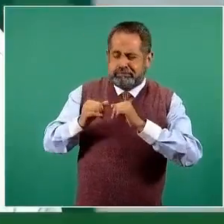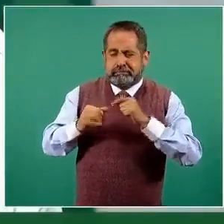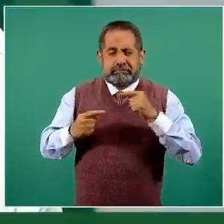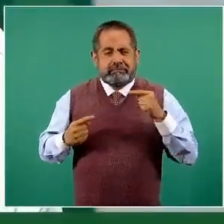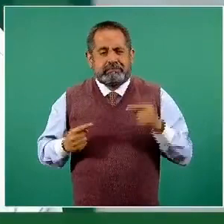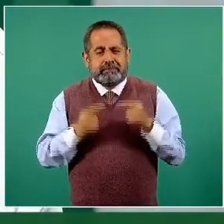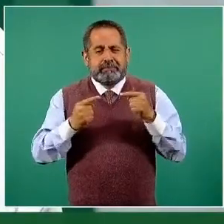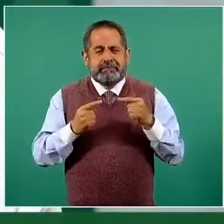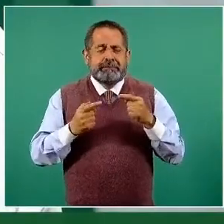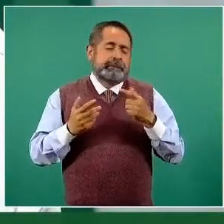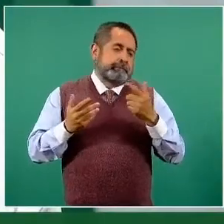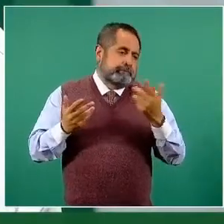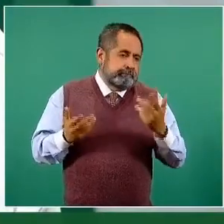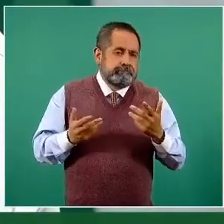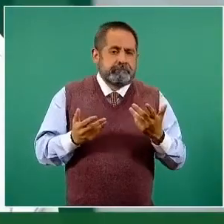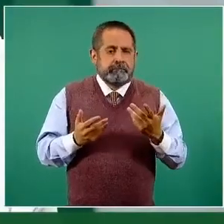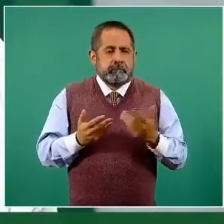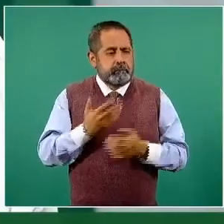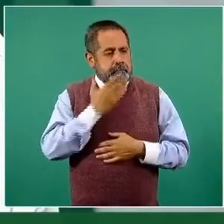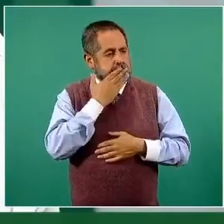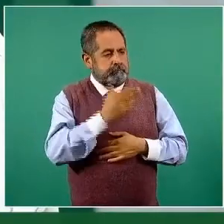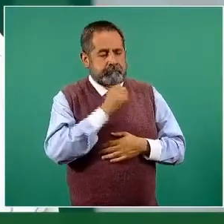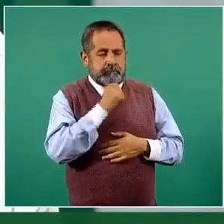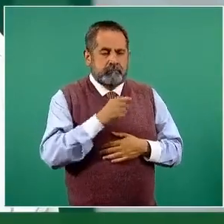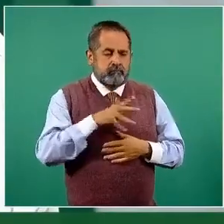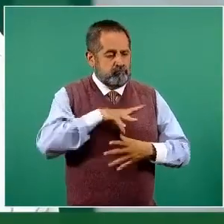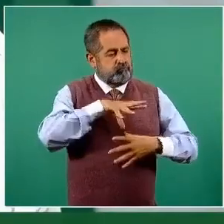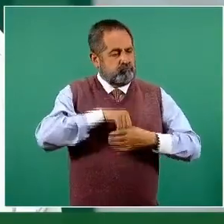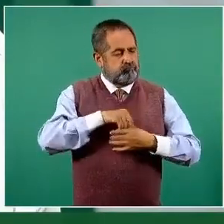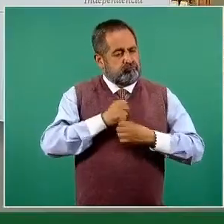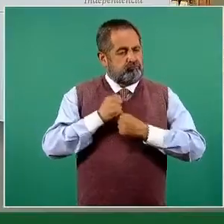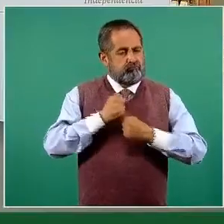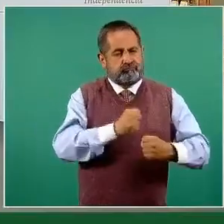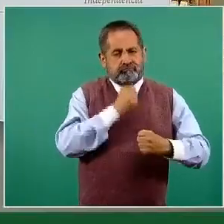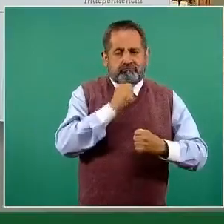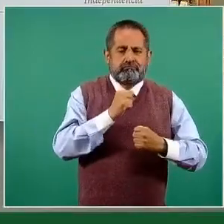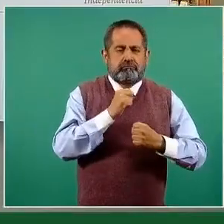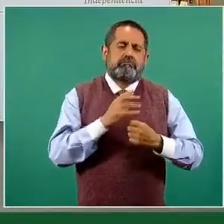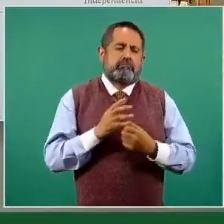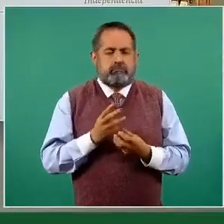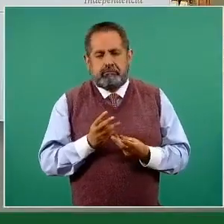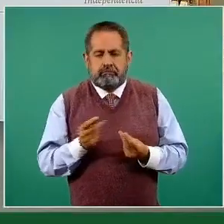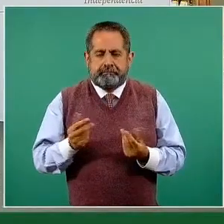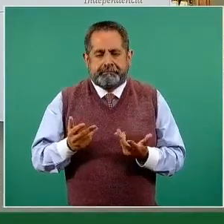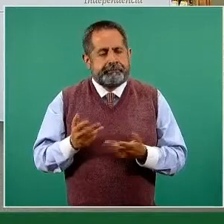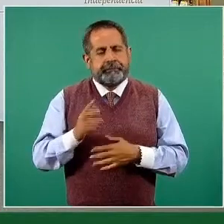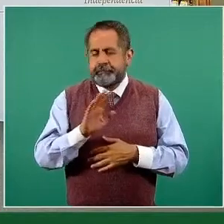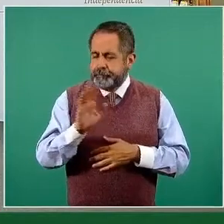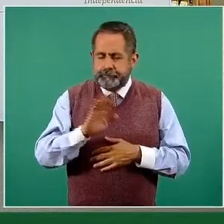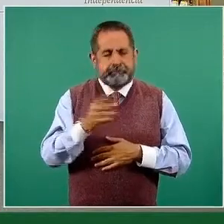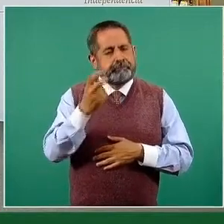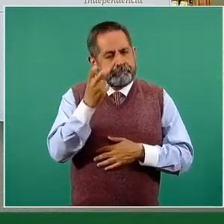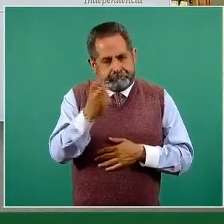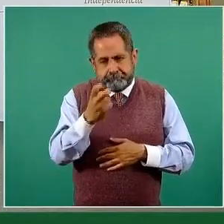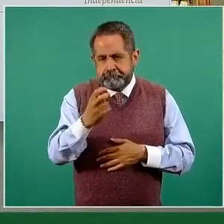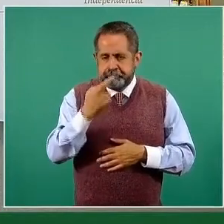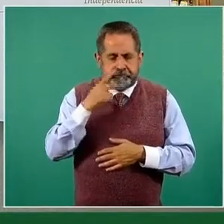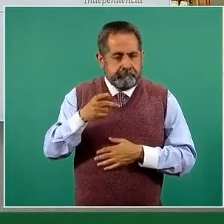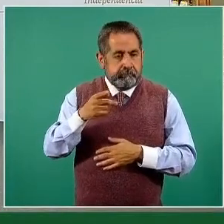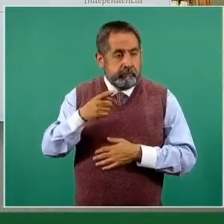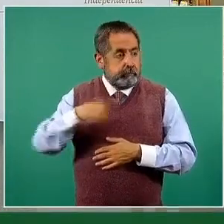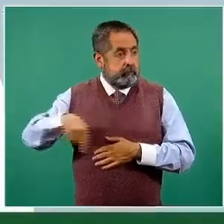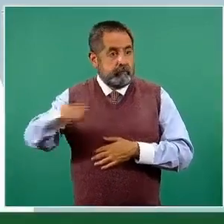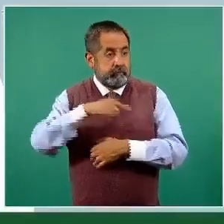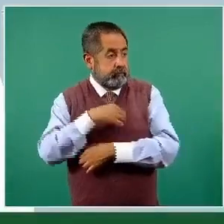generar una falta de respuesta inmunológica, por lo que todas las personas que